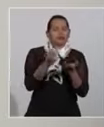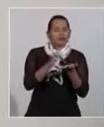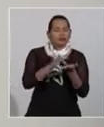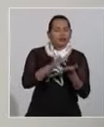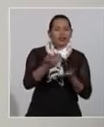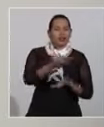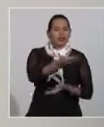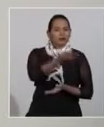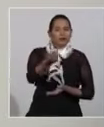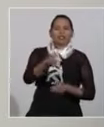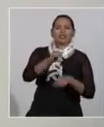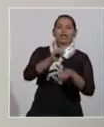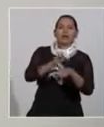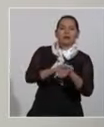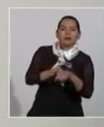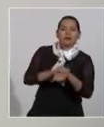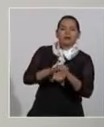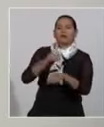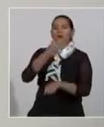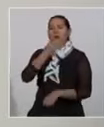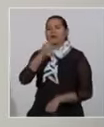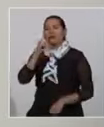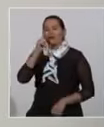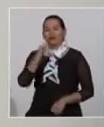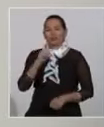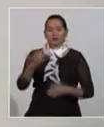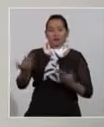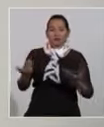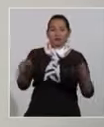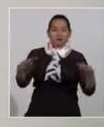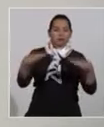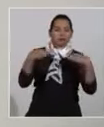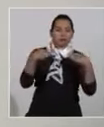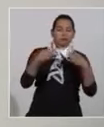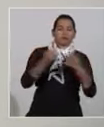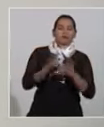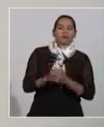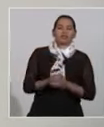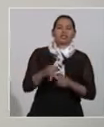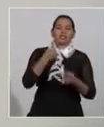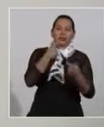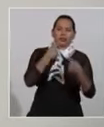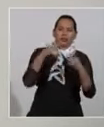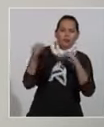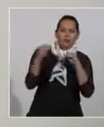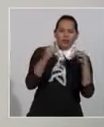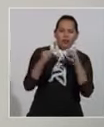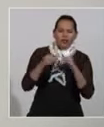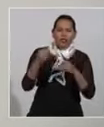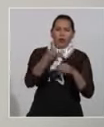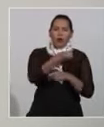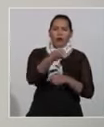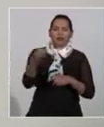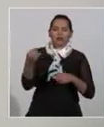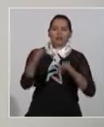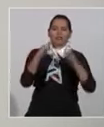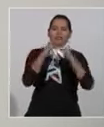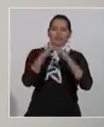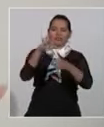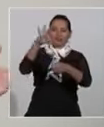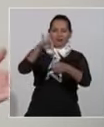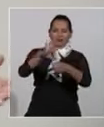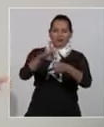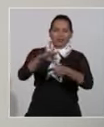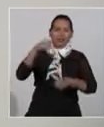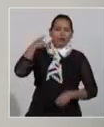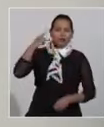amigas y amigos, por acompañarnos en esta transmisión de este debate organizado por el Instituto Electoral del Estado de Puebla. A